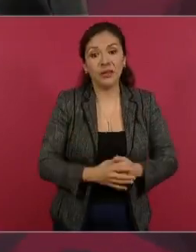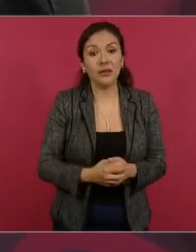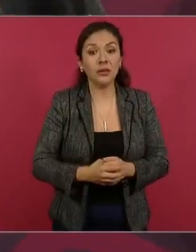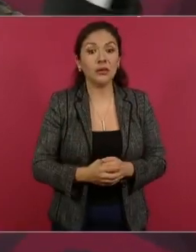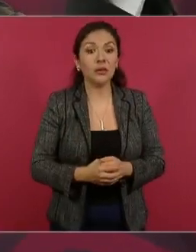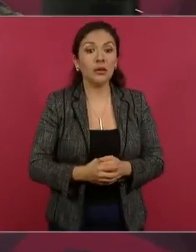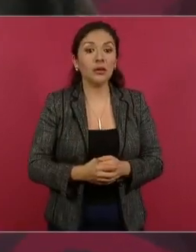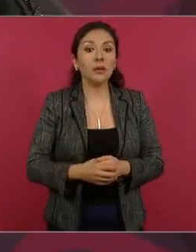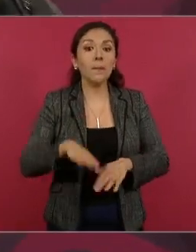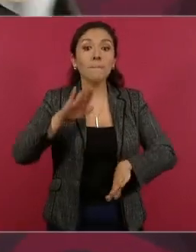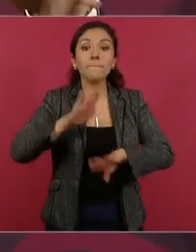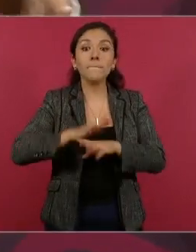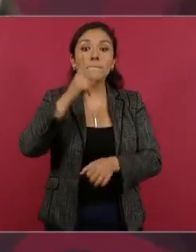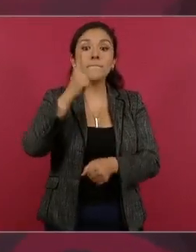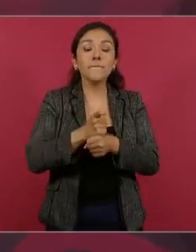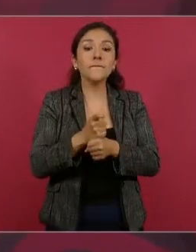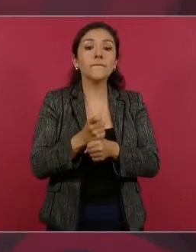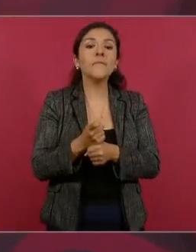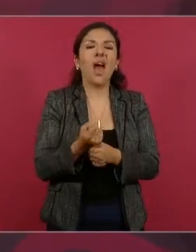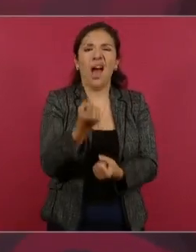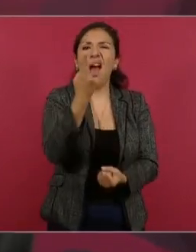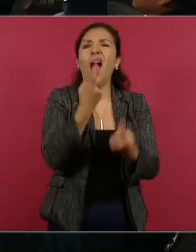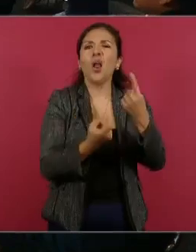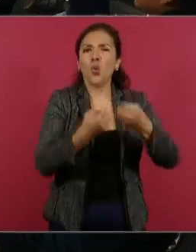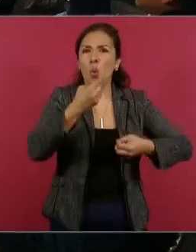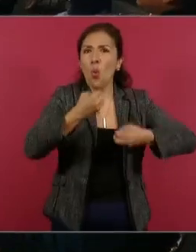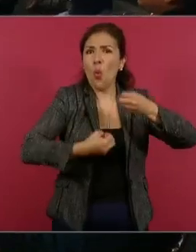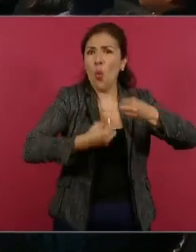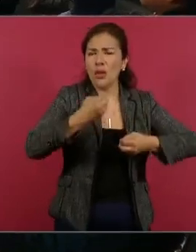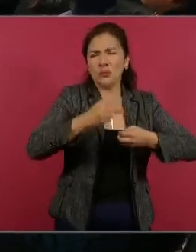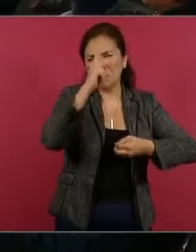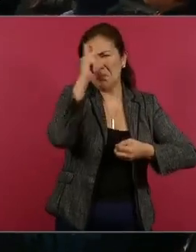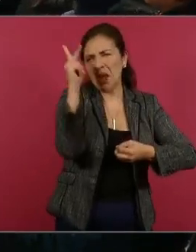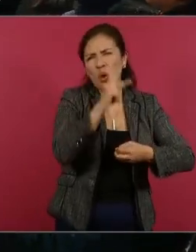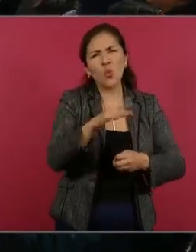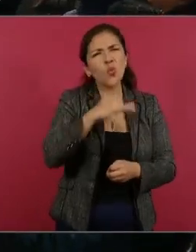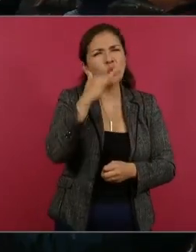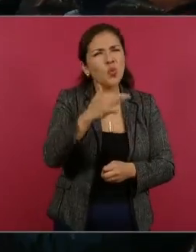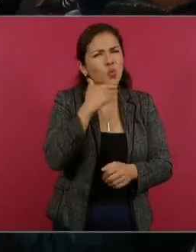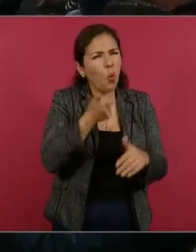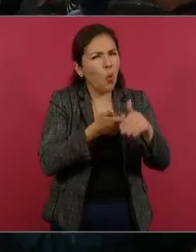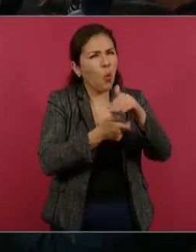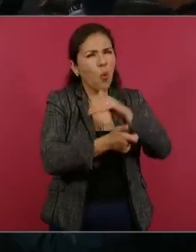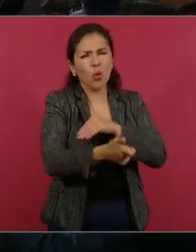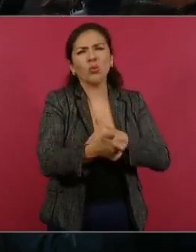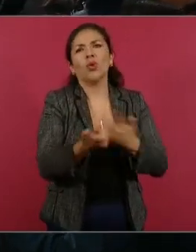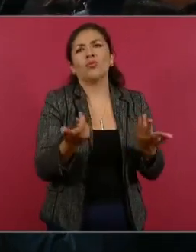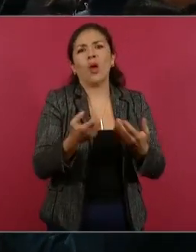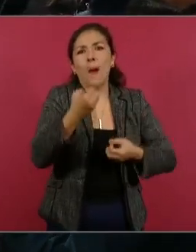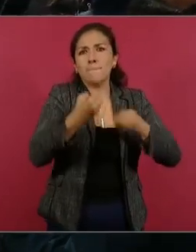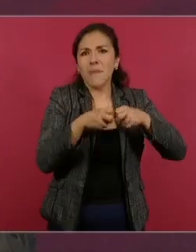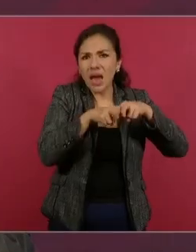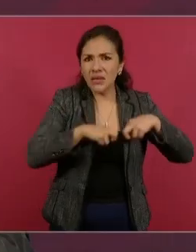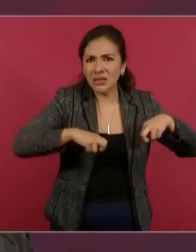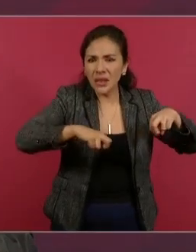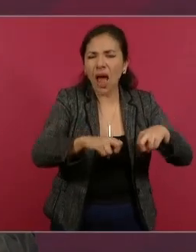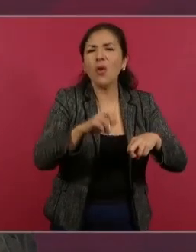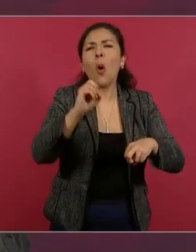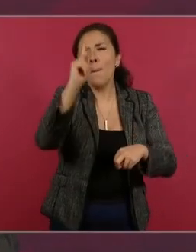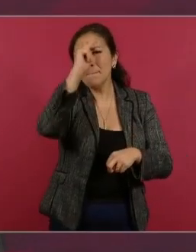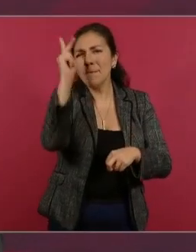sobre todo de algunos jueces muy corruptos, magistrados o muy